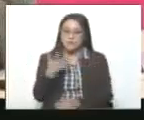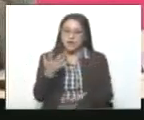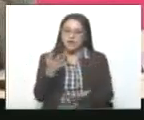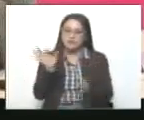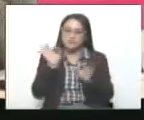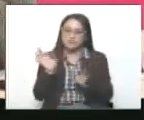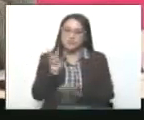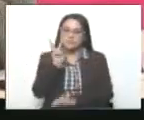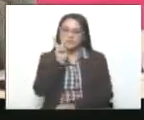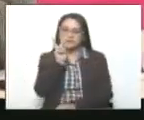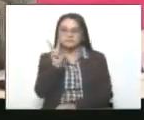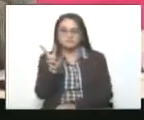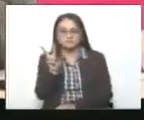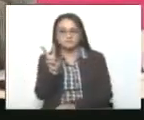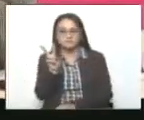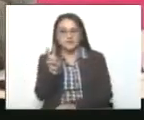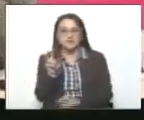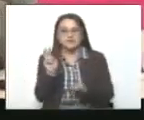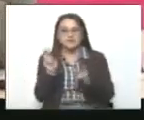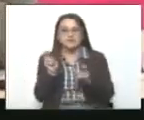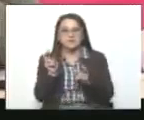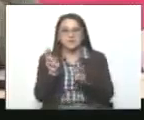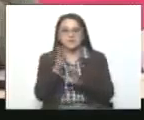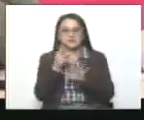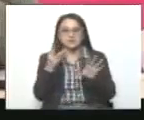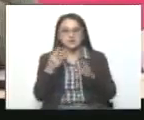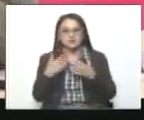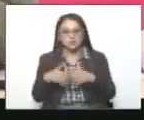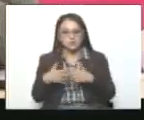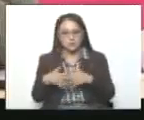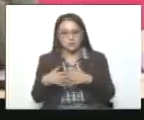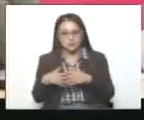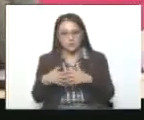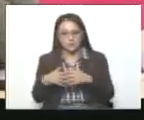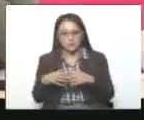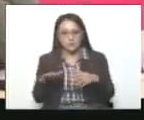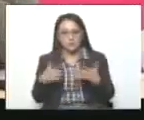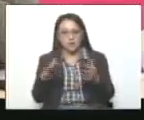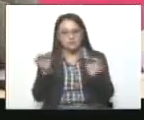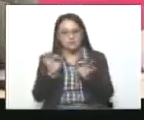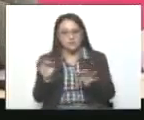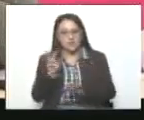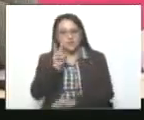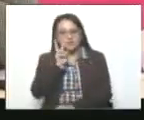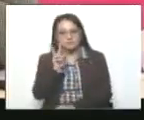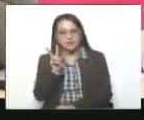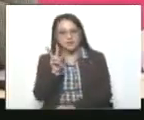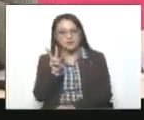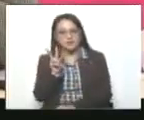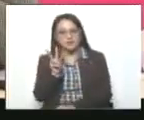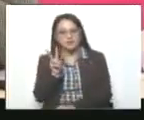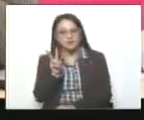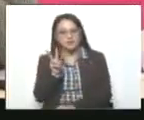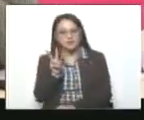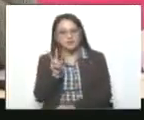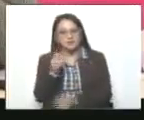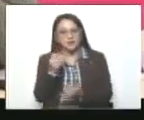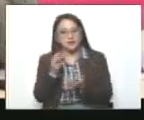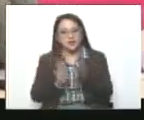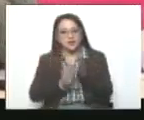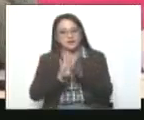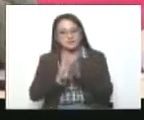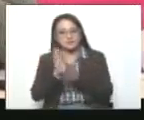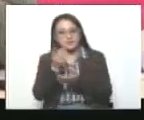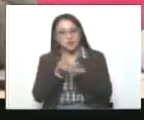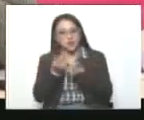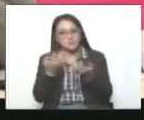visión en el marco de los 18 motores? ¿Cuál es tu visión en el marco del crecimiento de la